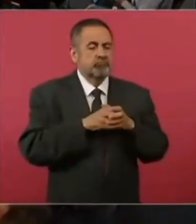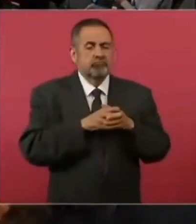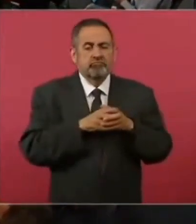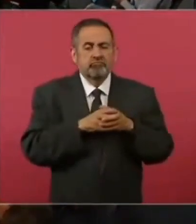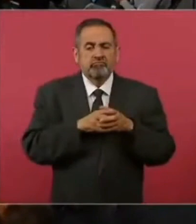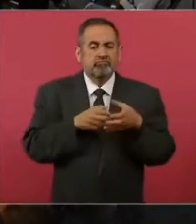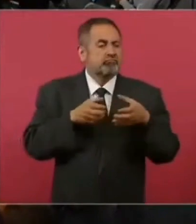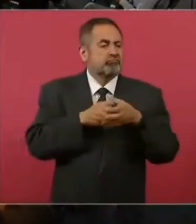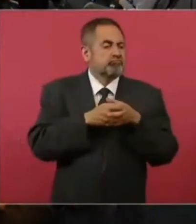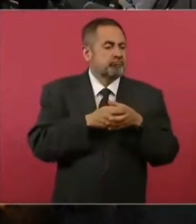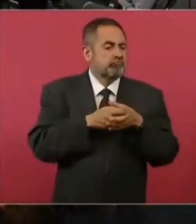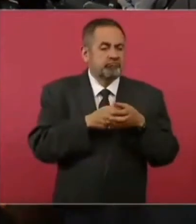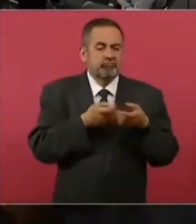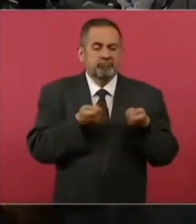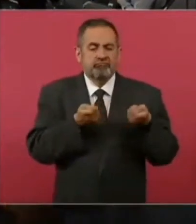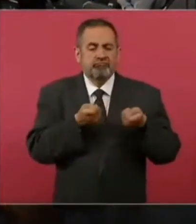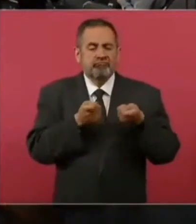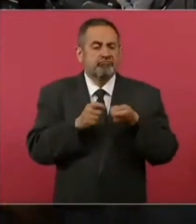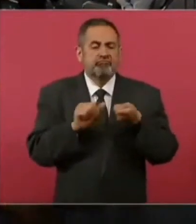un estado mayor,